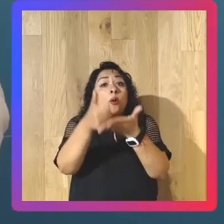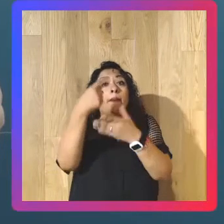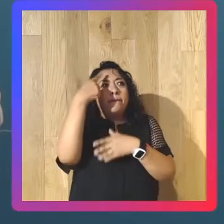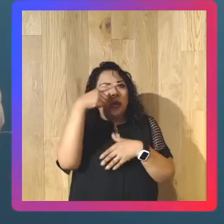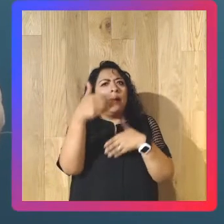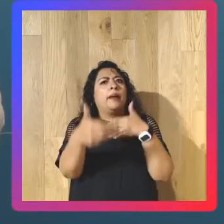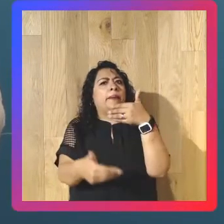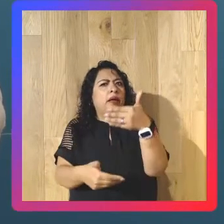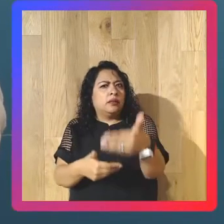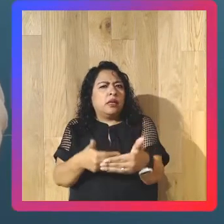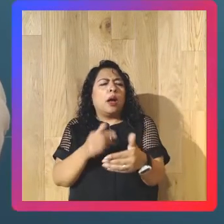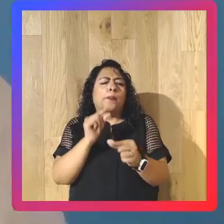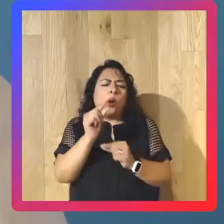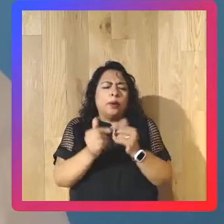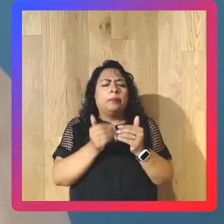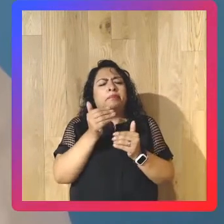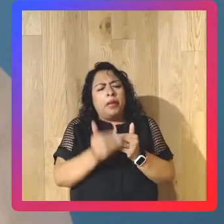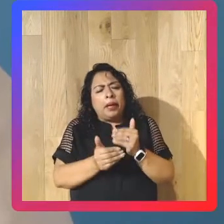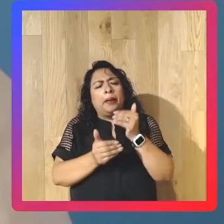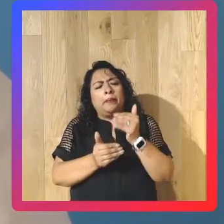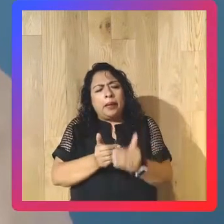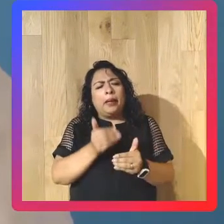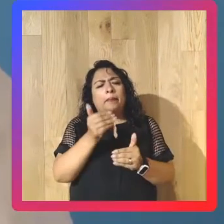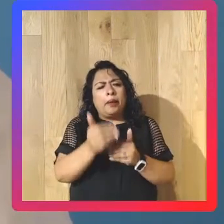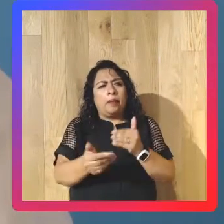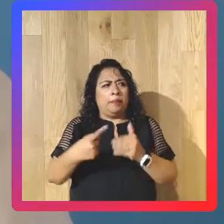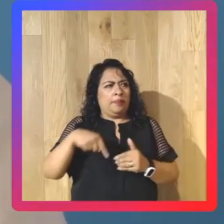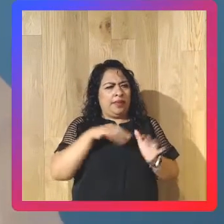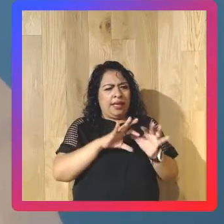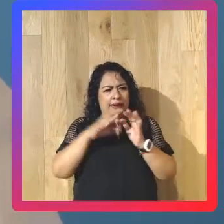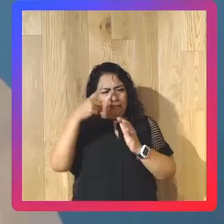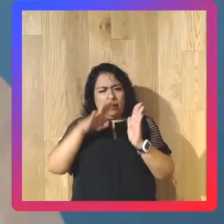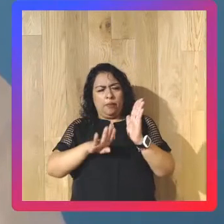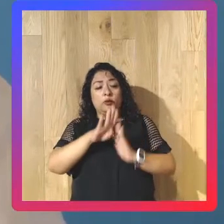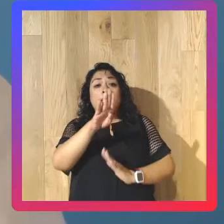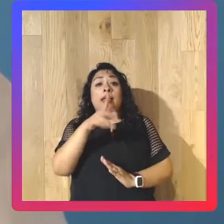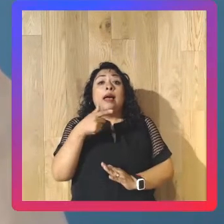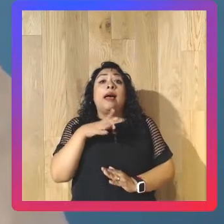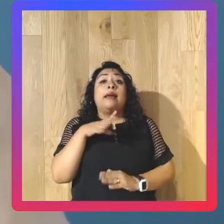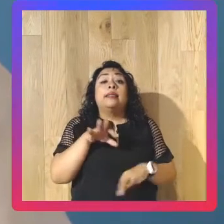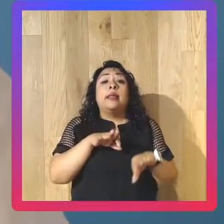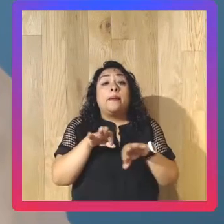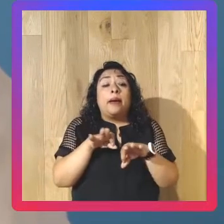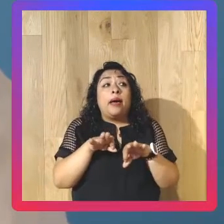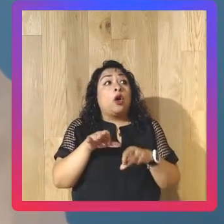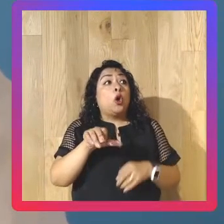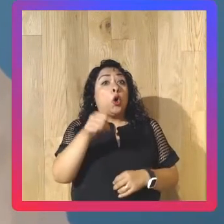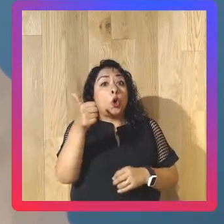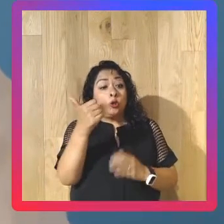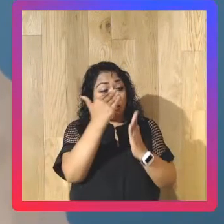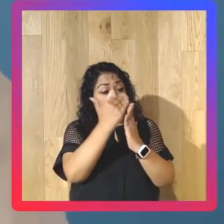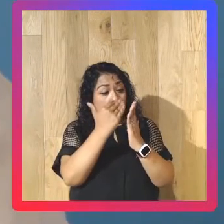ir avanzando gradualmente. En Alianza para la Prosperidad estamos trabajando en 11